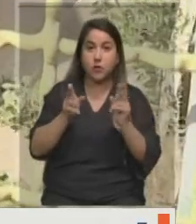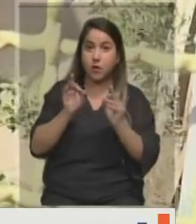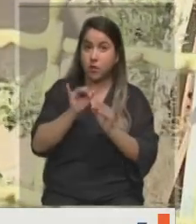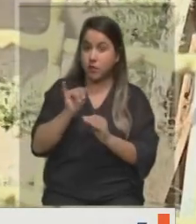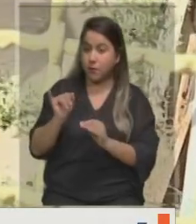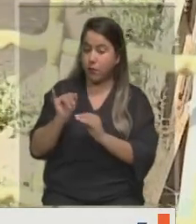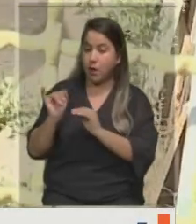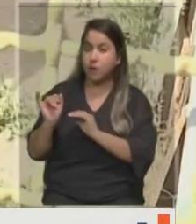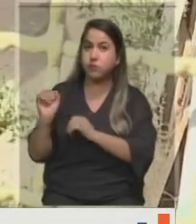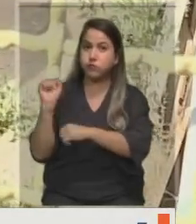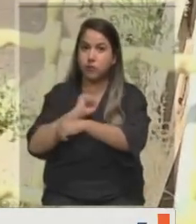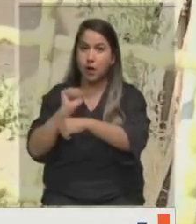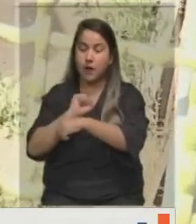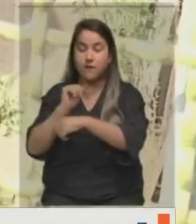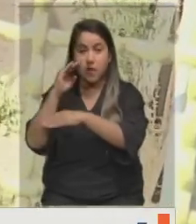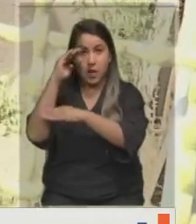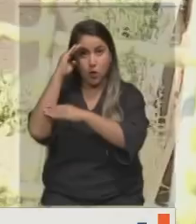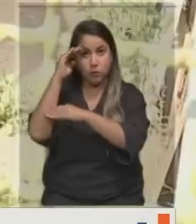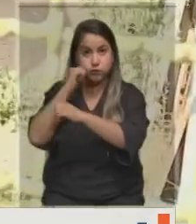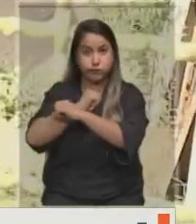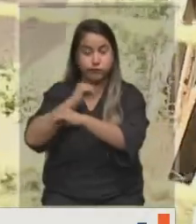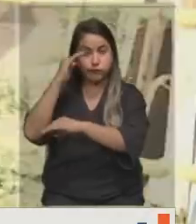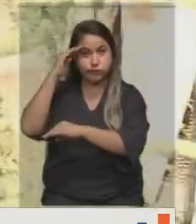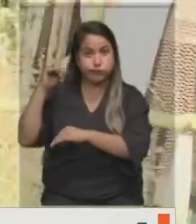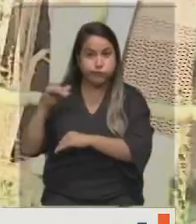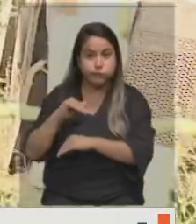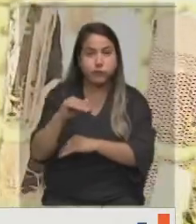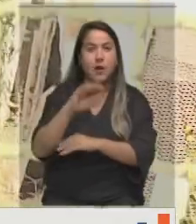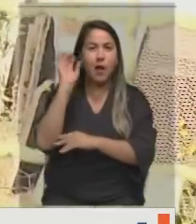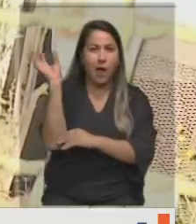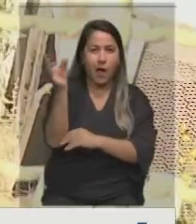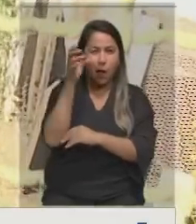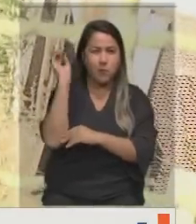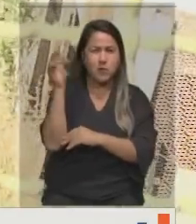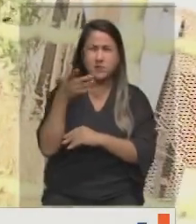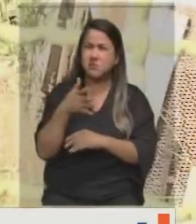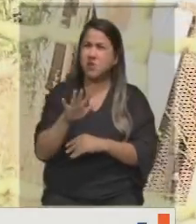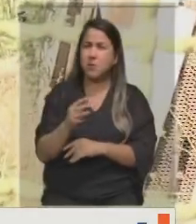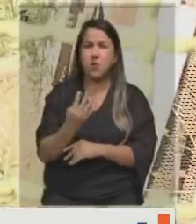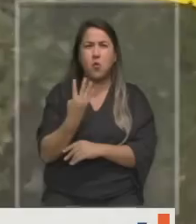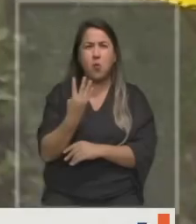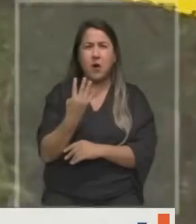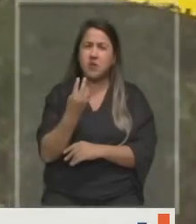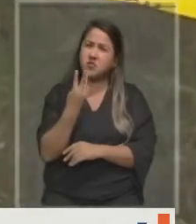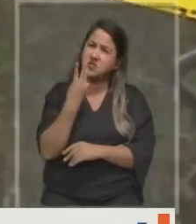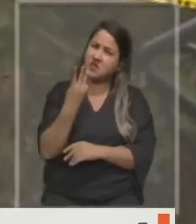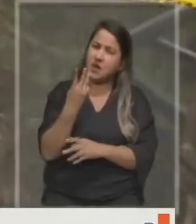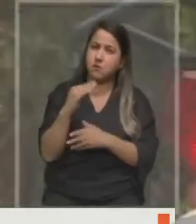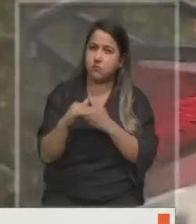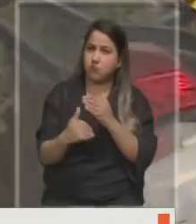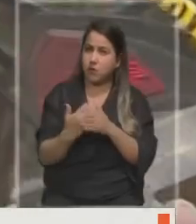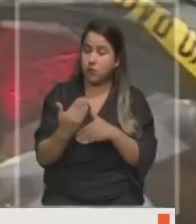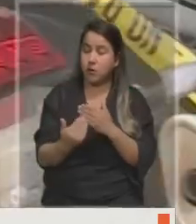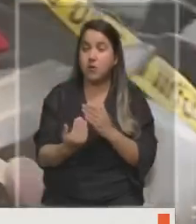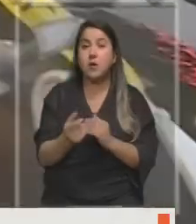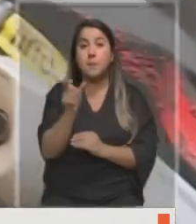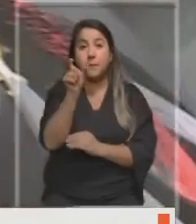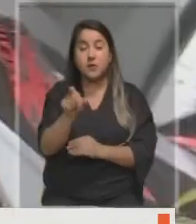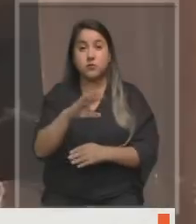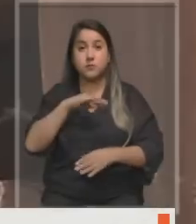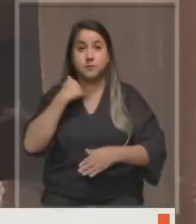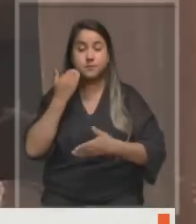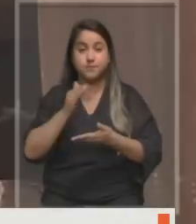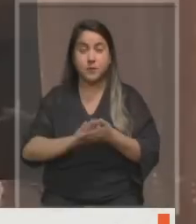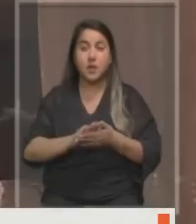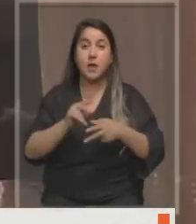carabineros y ambulancia Como a qué hora habrá escuchado todo esto son las cuatro las tres de la mañana los fallecidos corresponderían a un